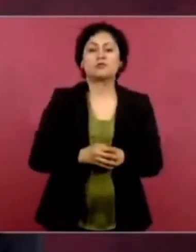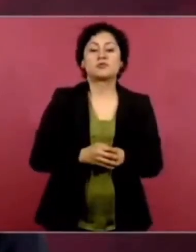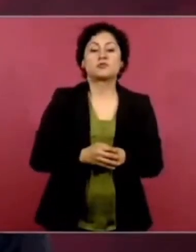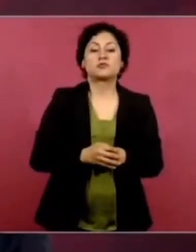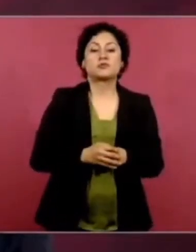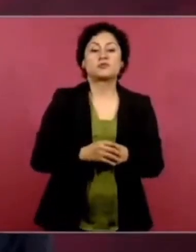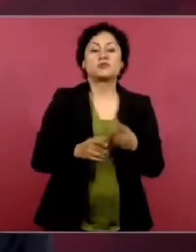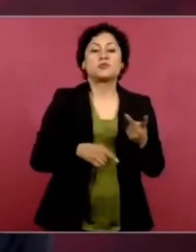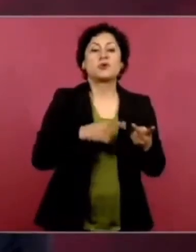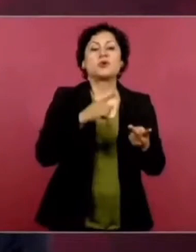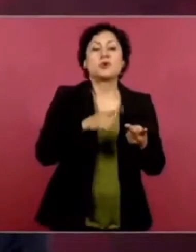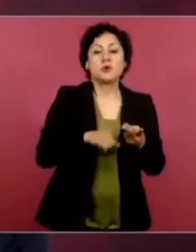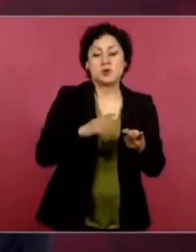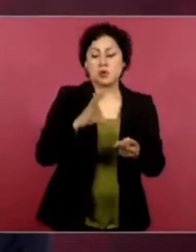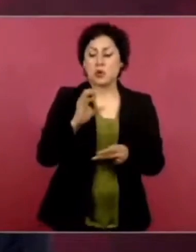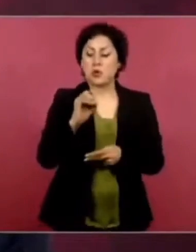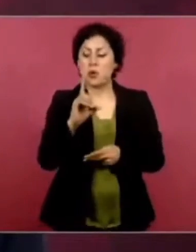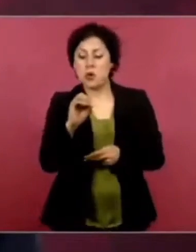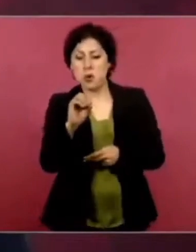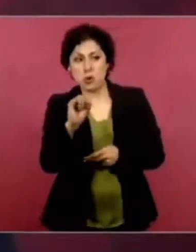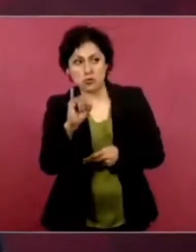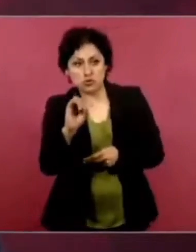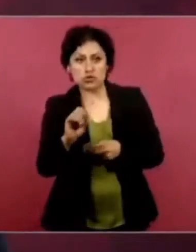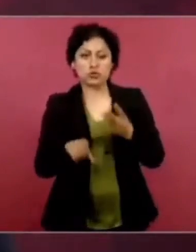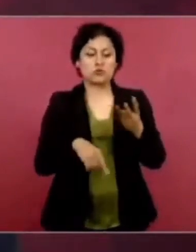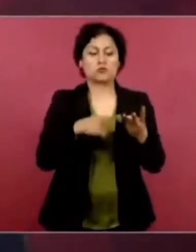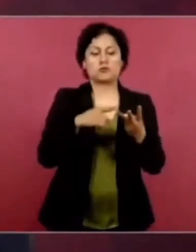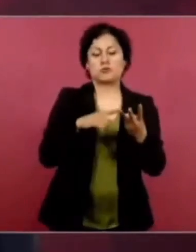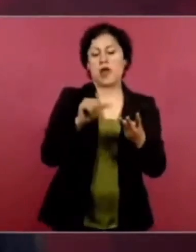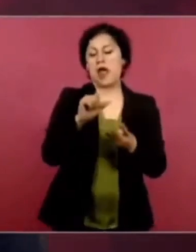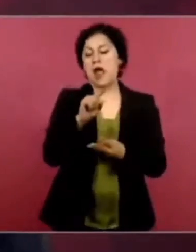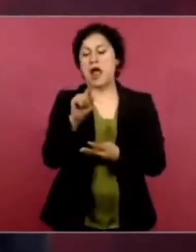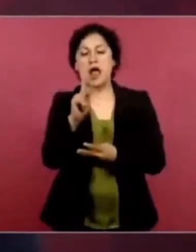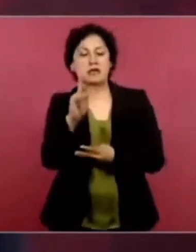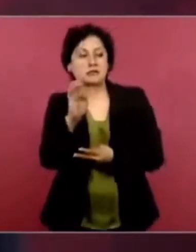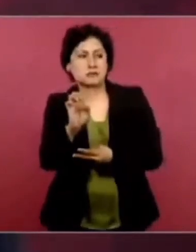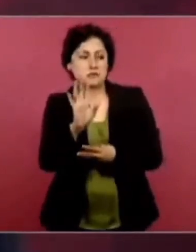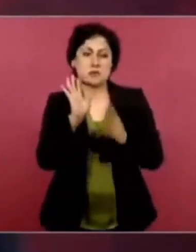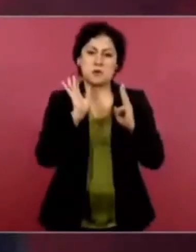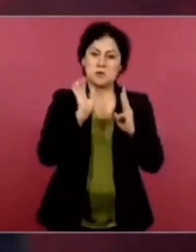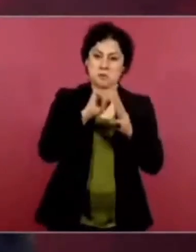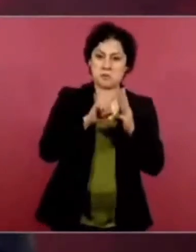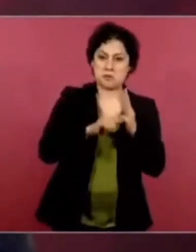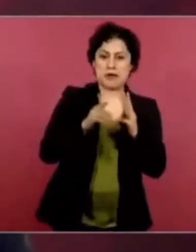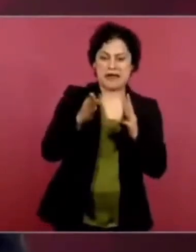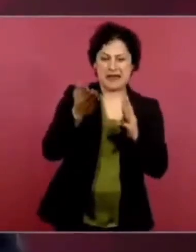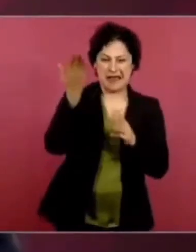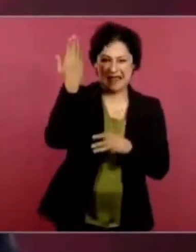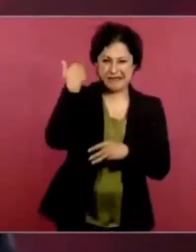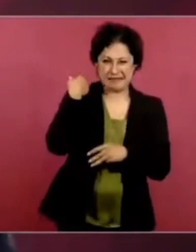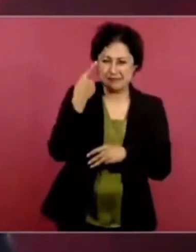de Luis Donaldo Colosio y de Pedro Aspe en ese entonces.